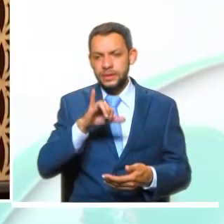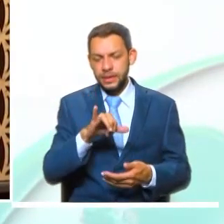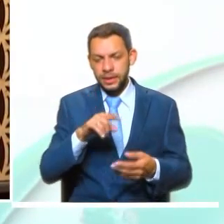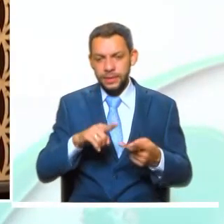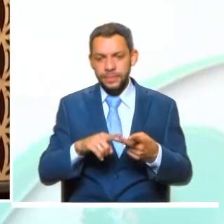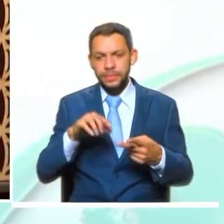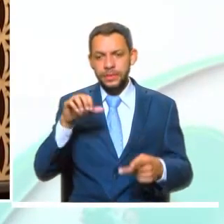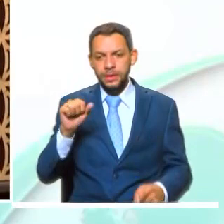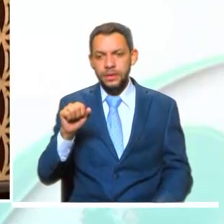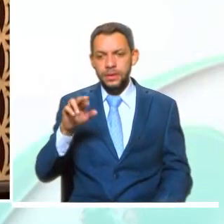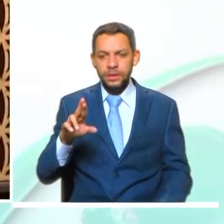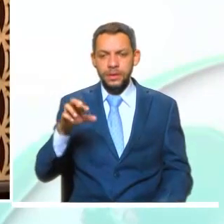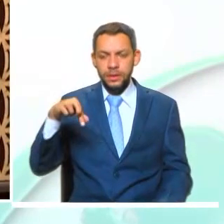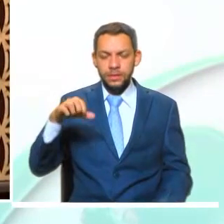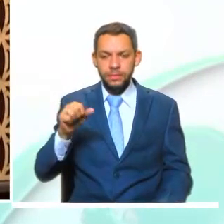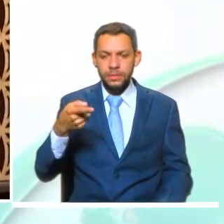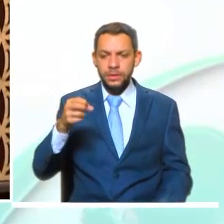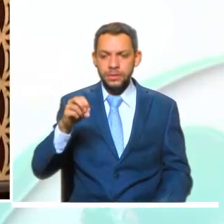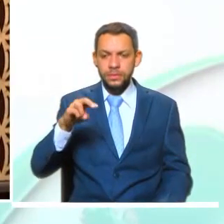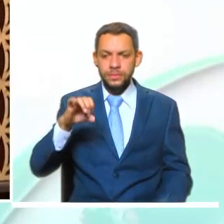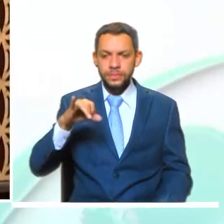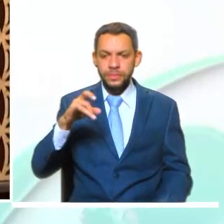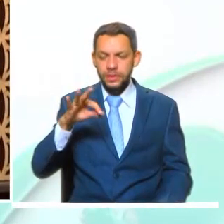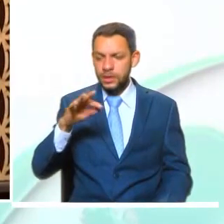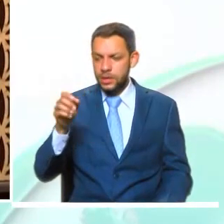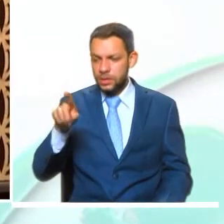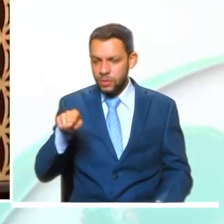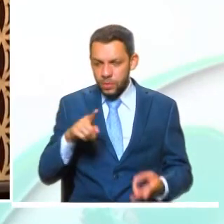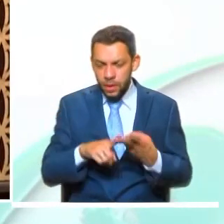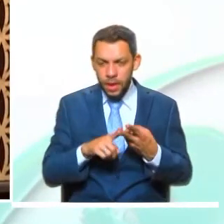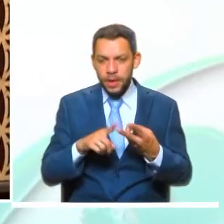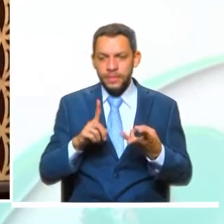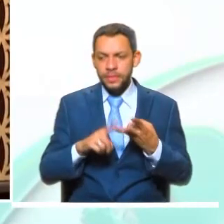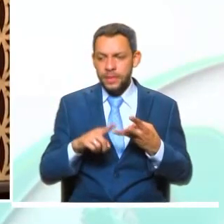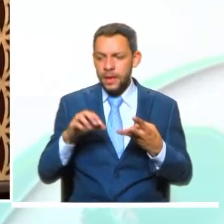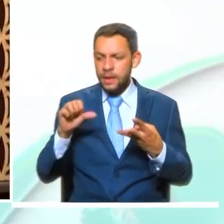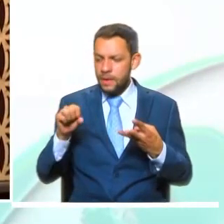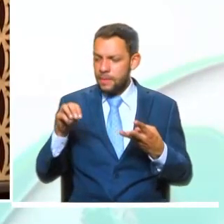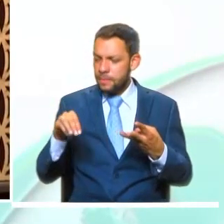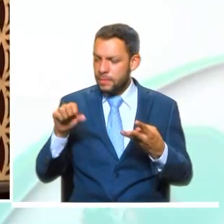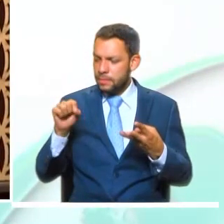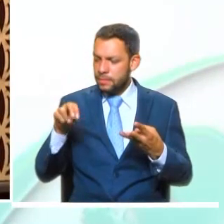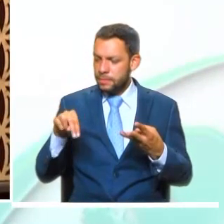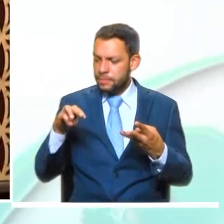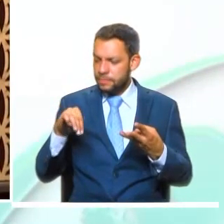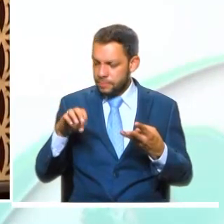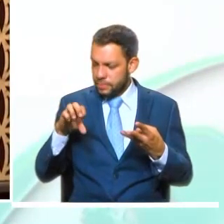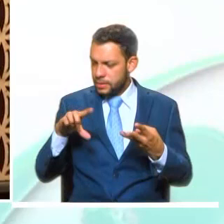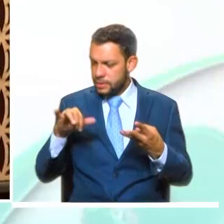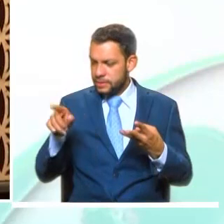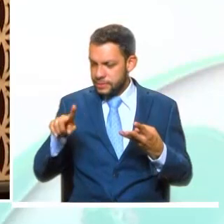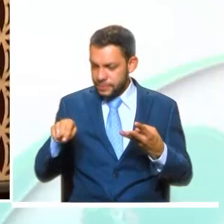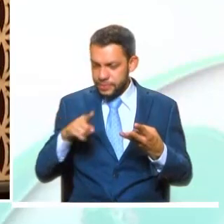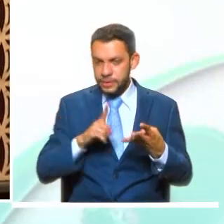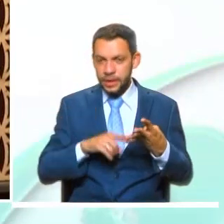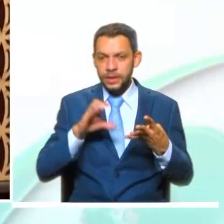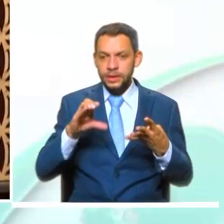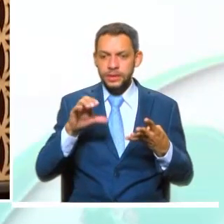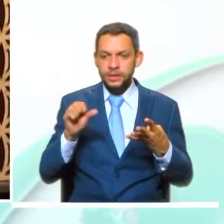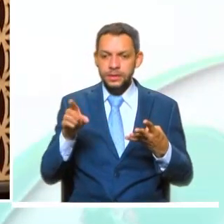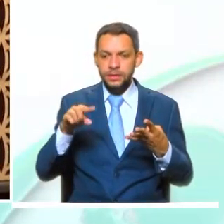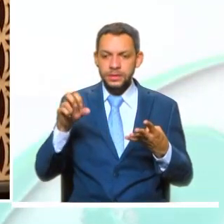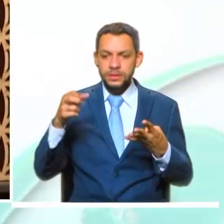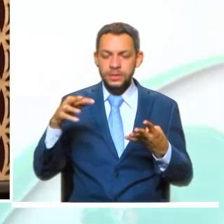fitur tiene cannabinoides tiene hamamelis y tiene castaño de indias y se llama